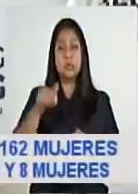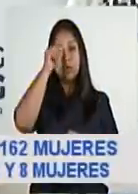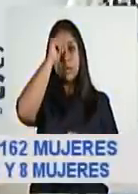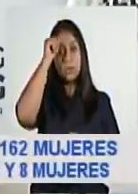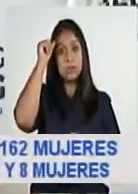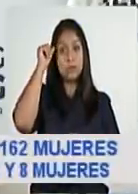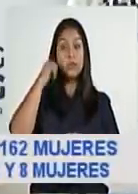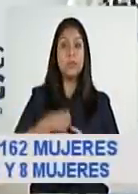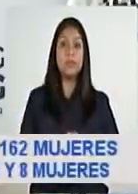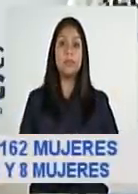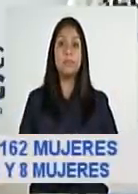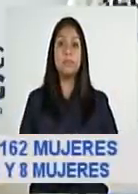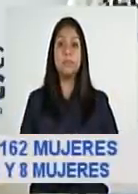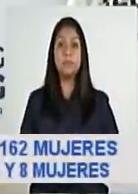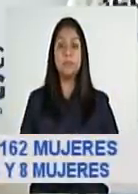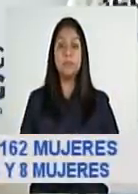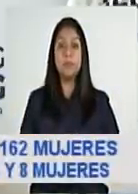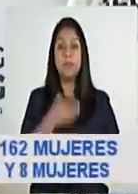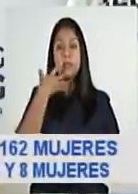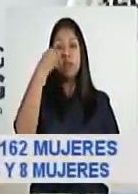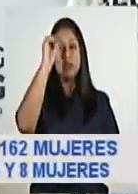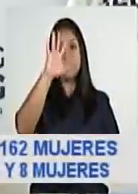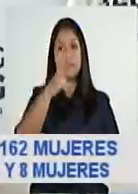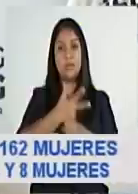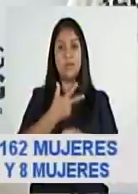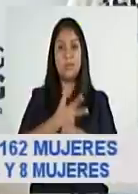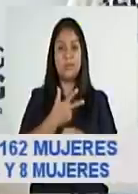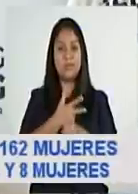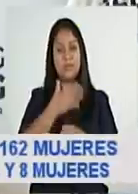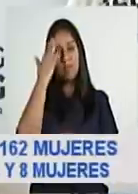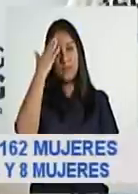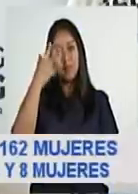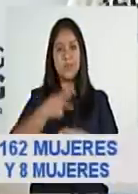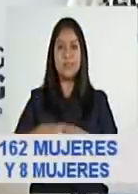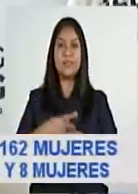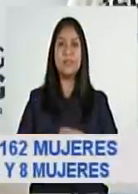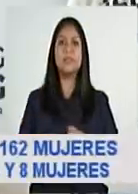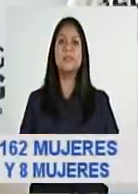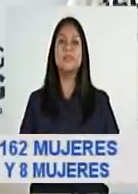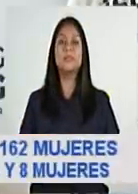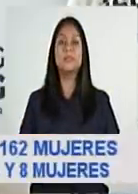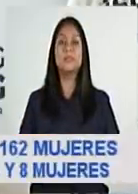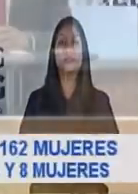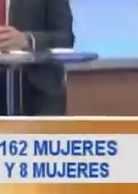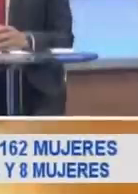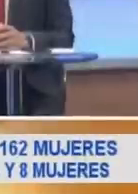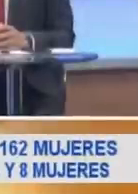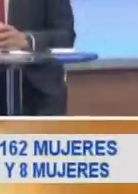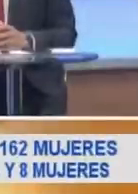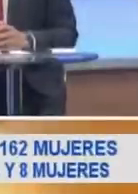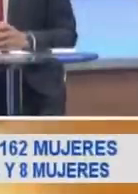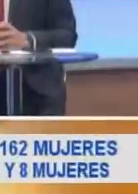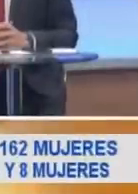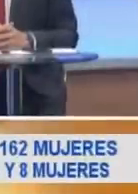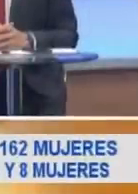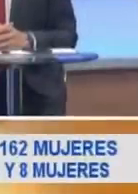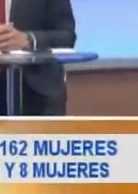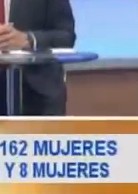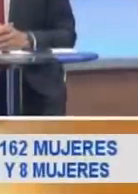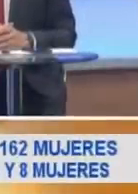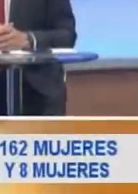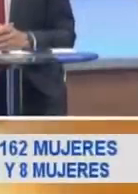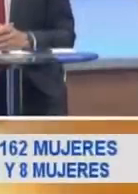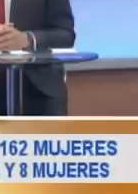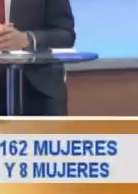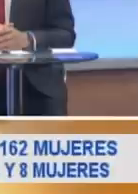Alejandro Yamatei. Dios bendiga a Guatemala. Muy buenas tardes. Fueron las palabras del ministro de